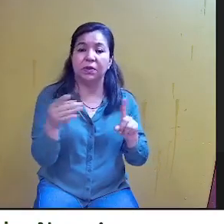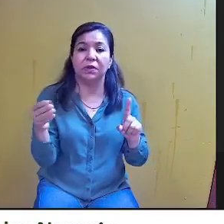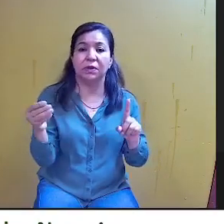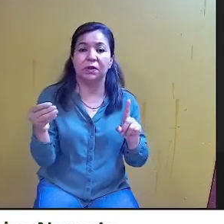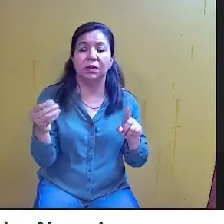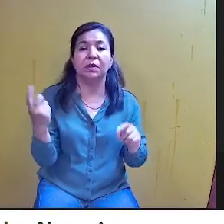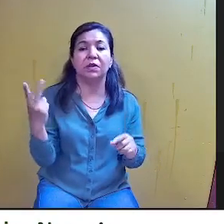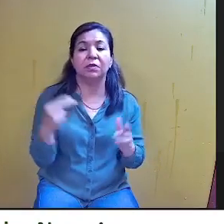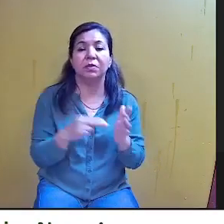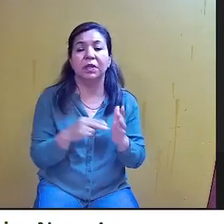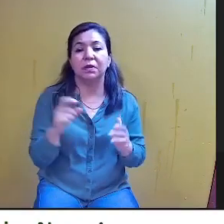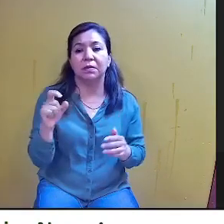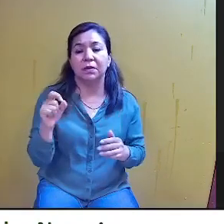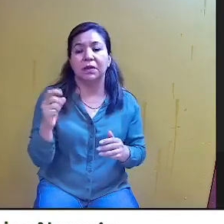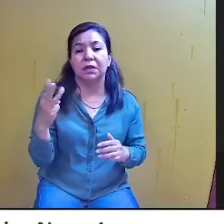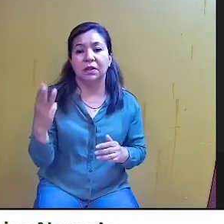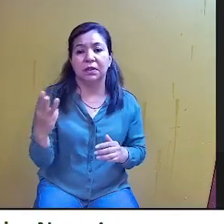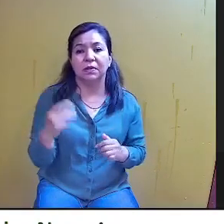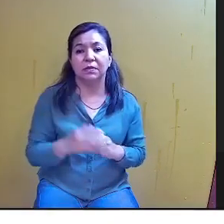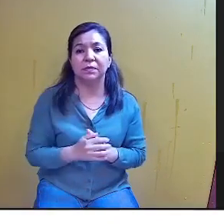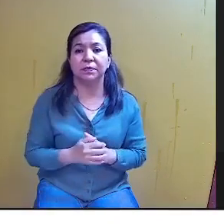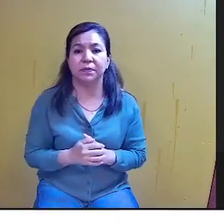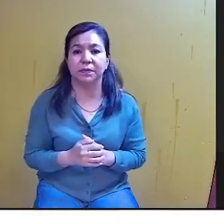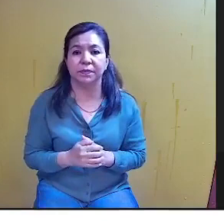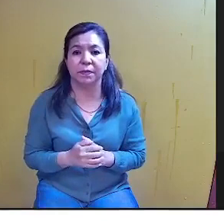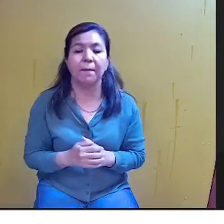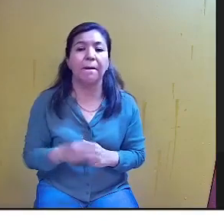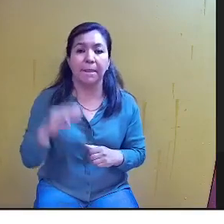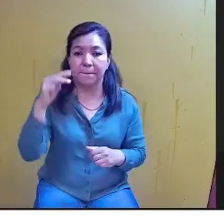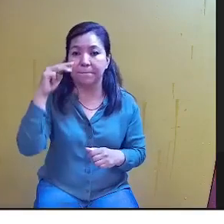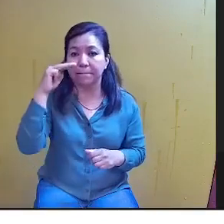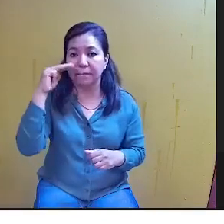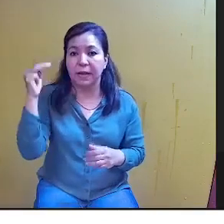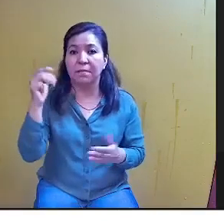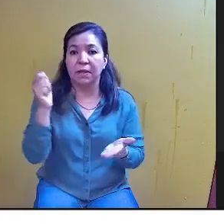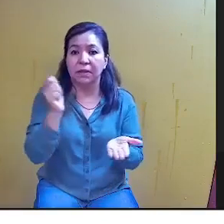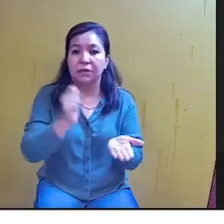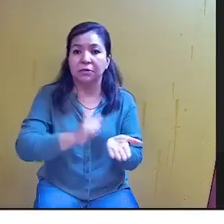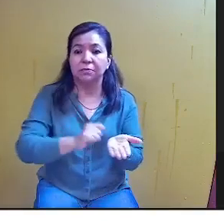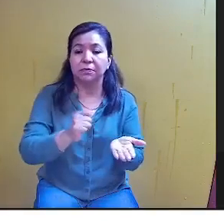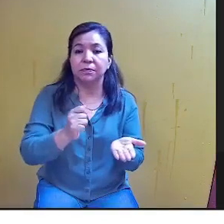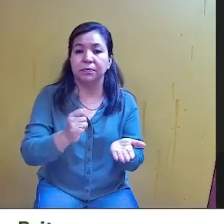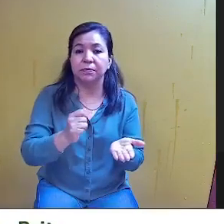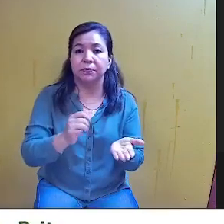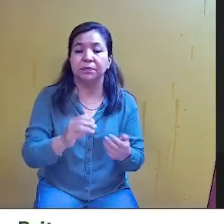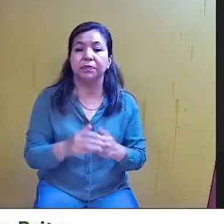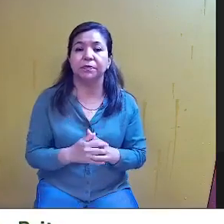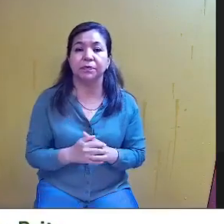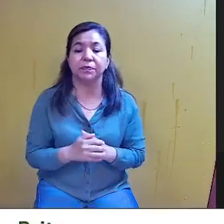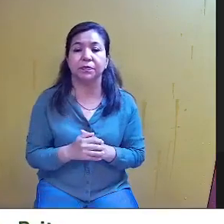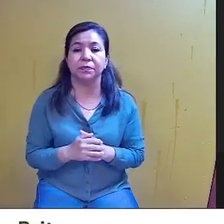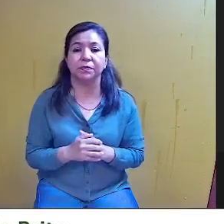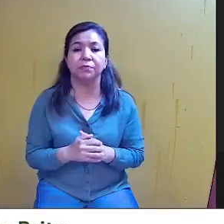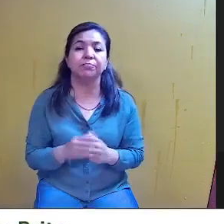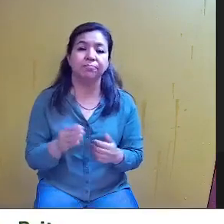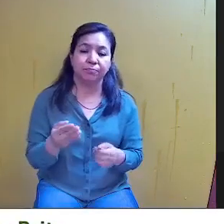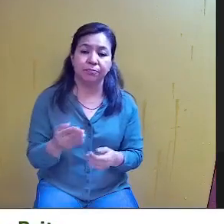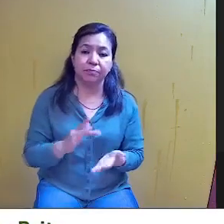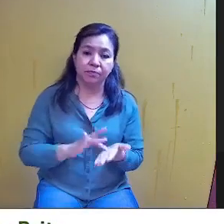SCM-JS-359-2023. Es la cuenta, magistrada presidenta, magistrado. Muchas gracias, señor